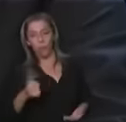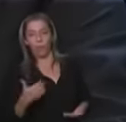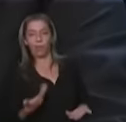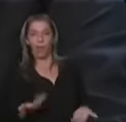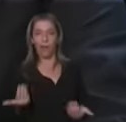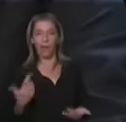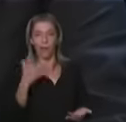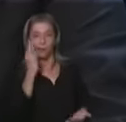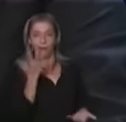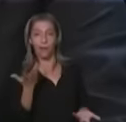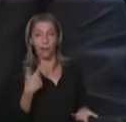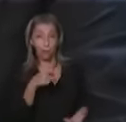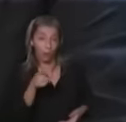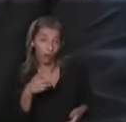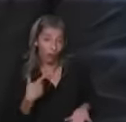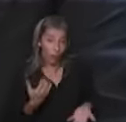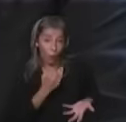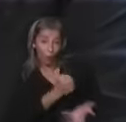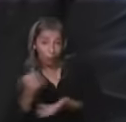y